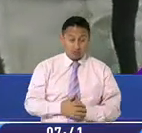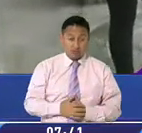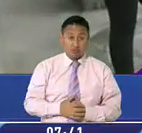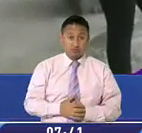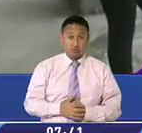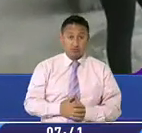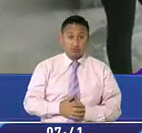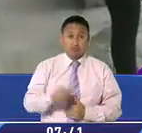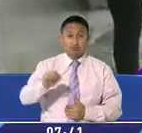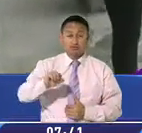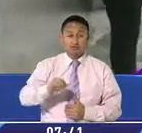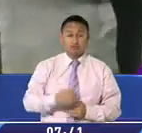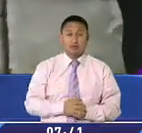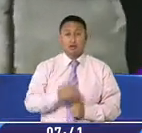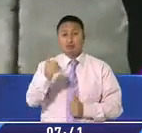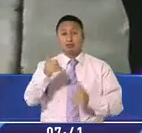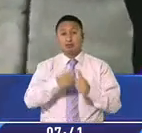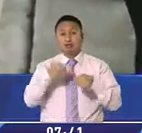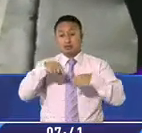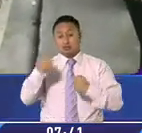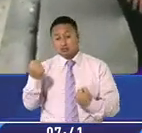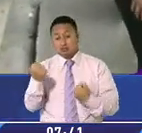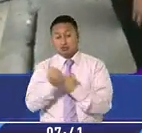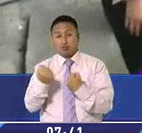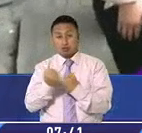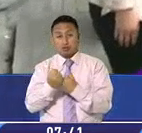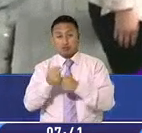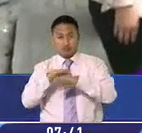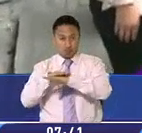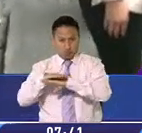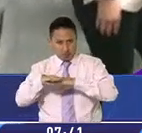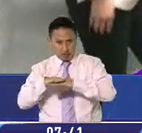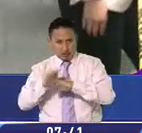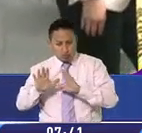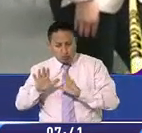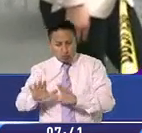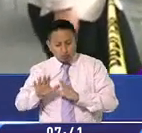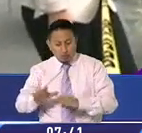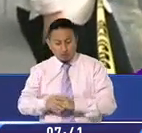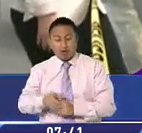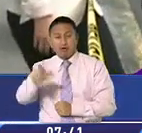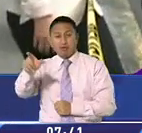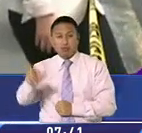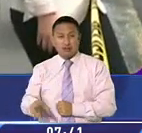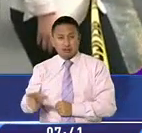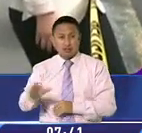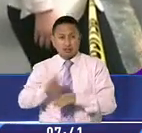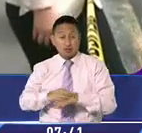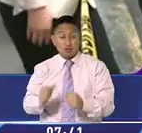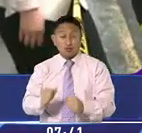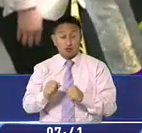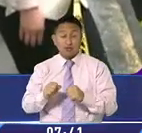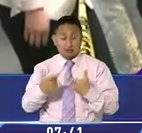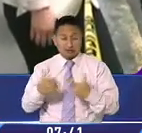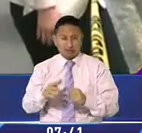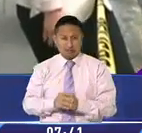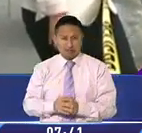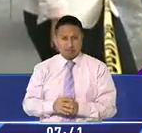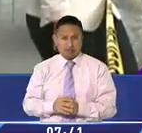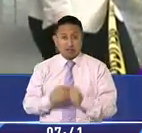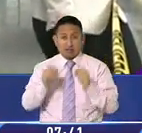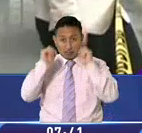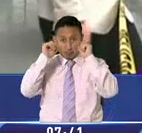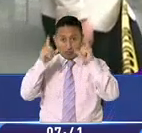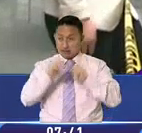la víctima. Se realizó un soporte vital básico, pero ya el paciente, por las lesiones de la gravedad, no